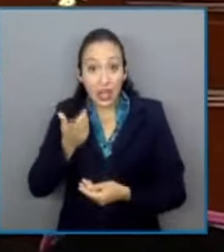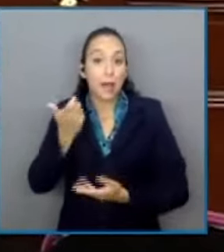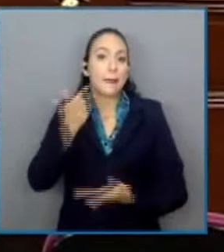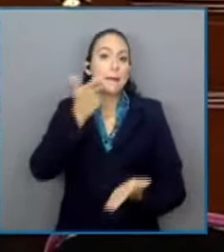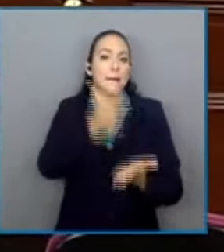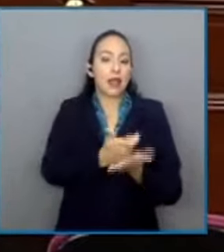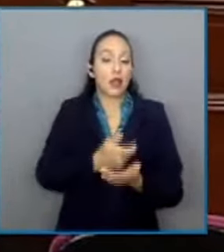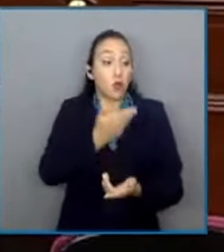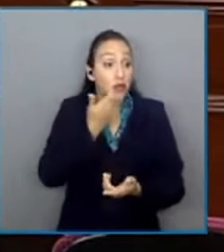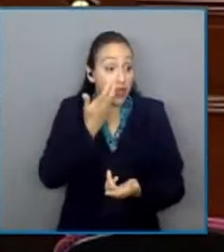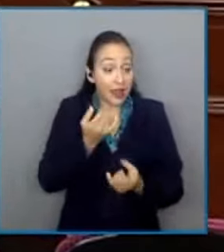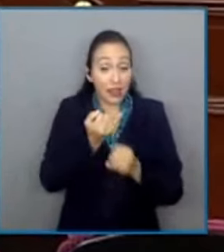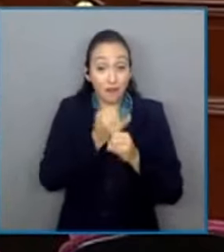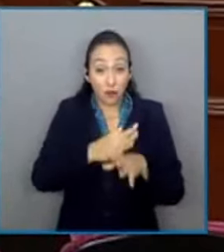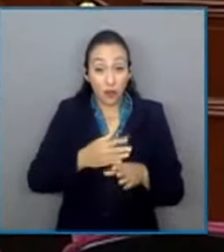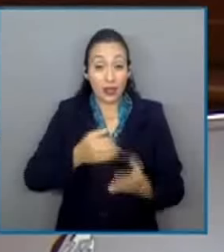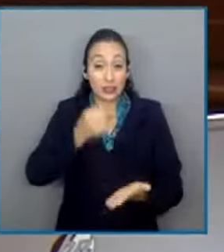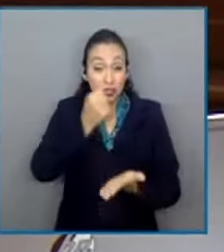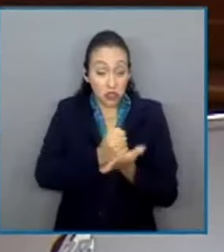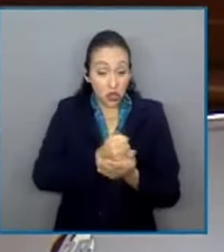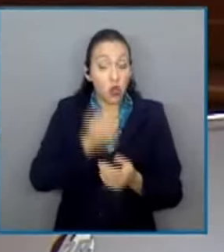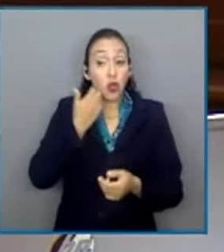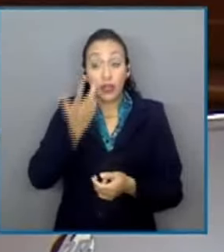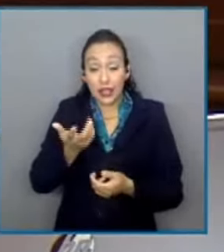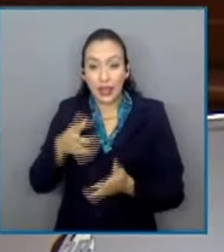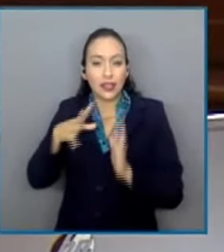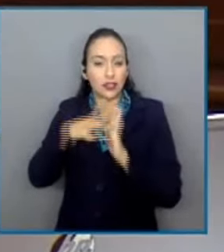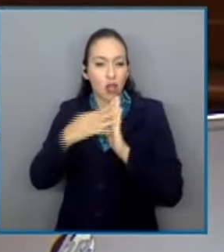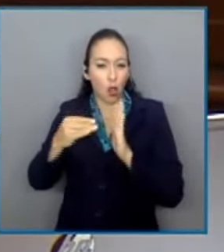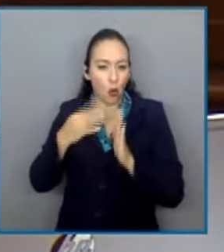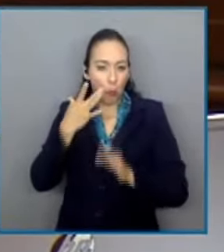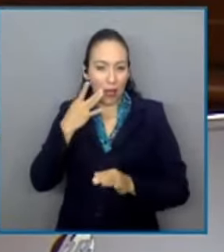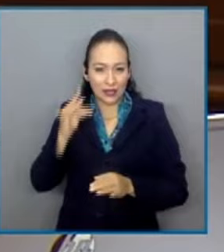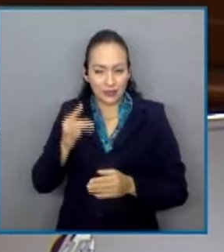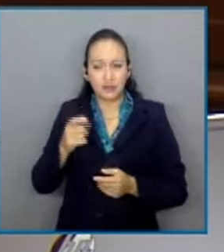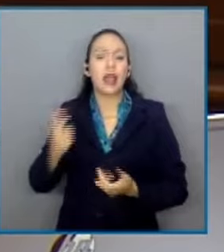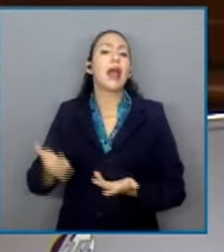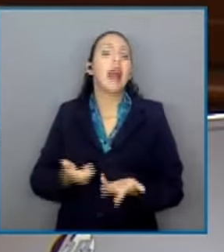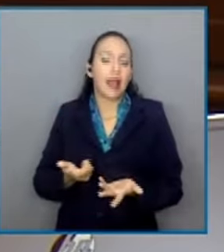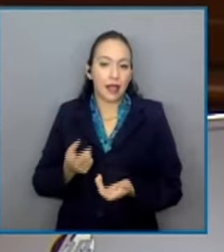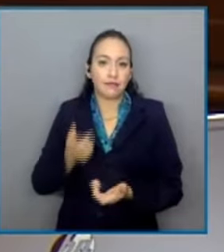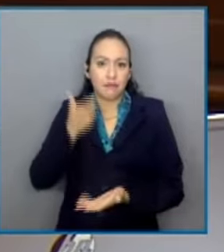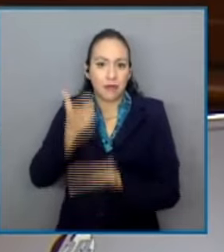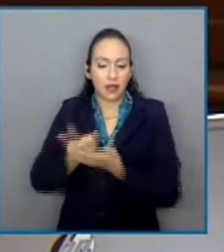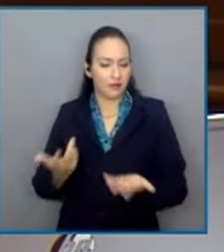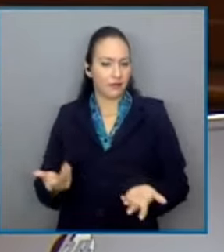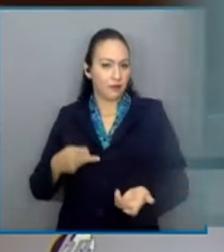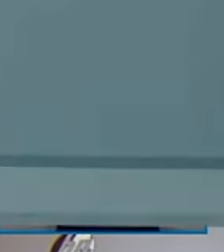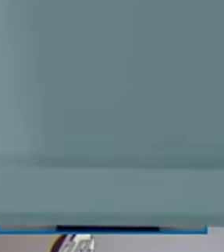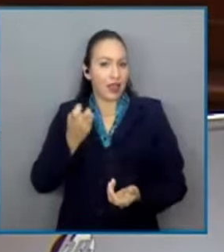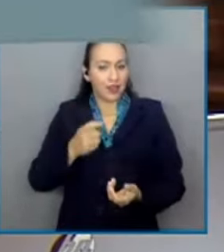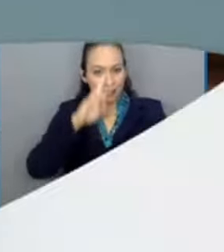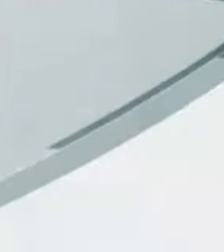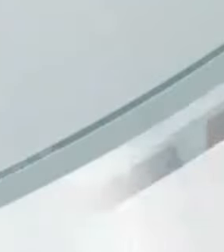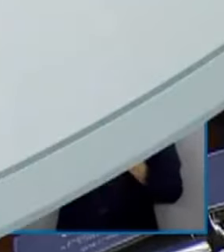como en medios magnéticos, por violar el principio de gratuidad del derecho de acceso a la información.